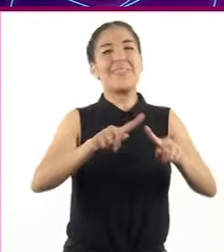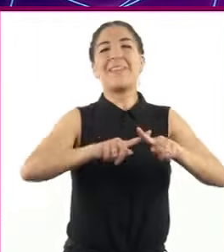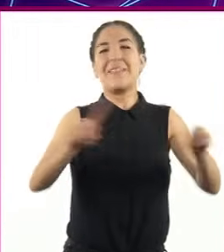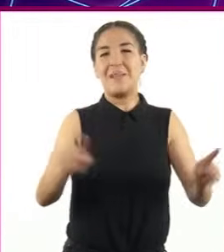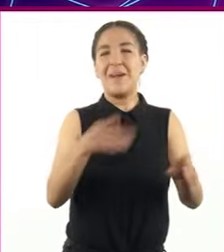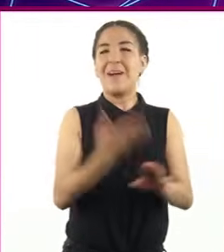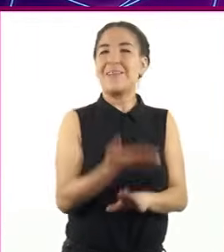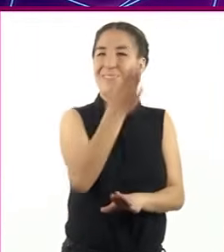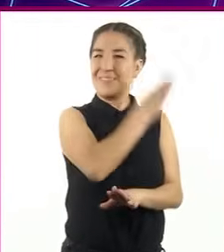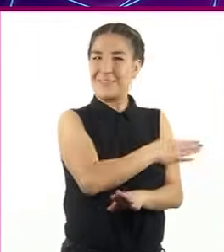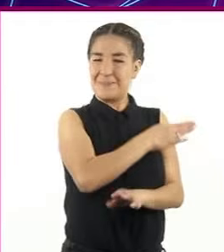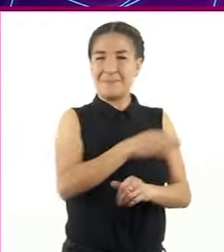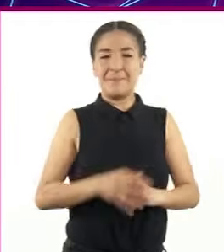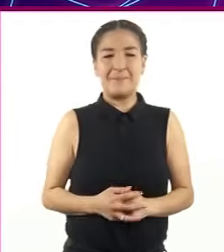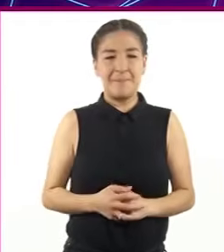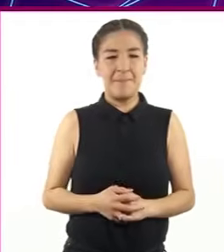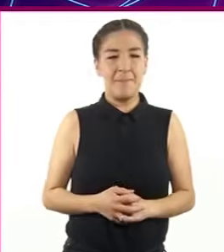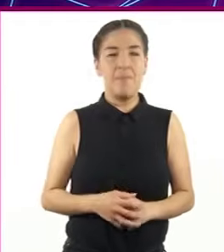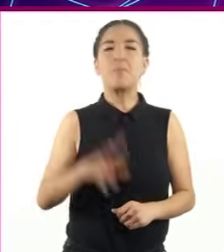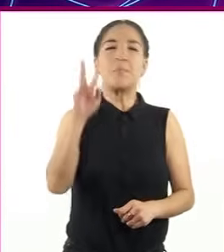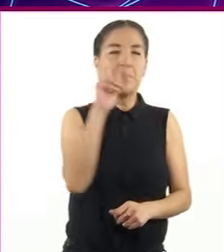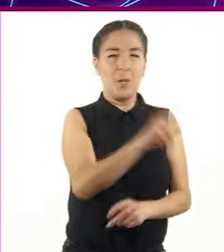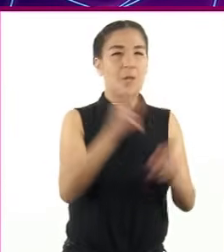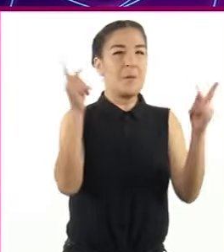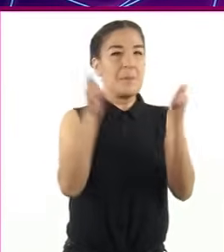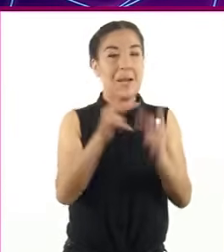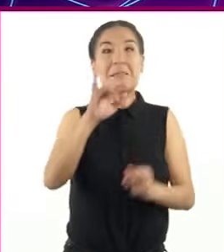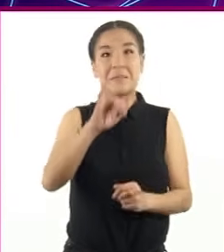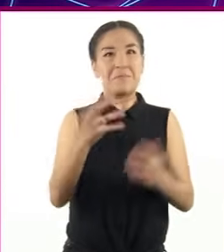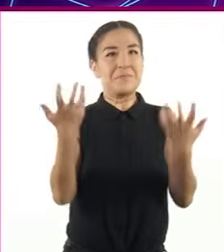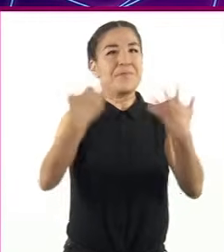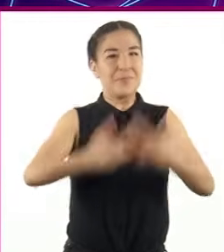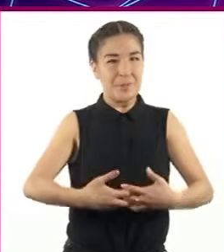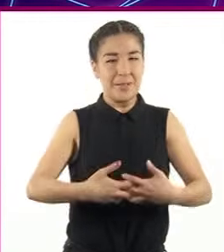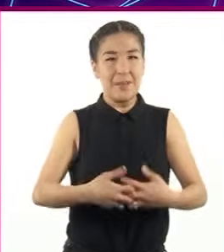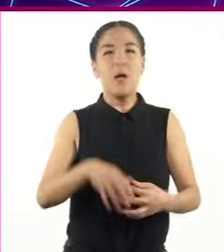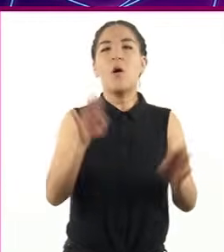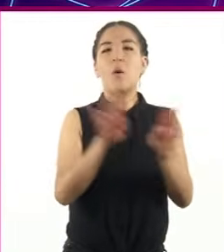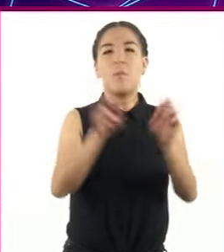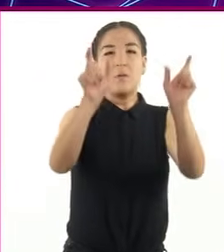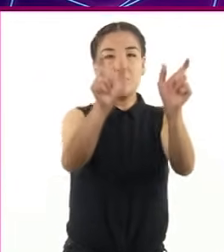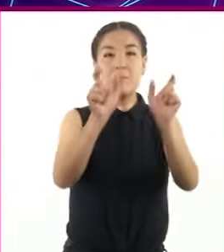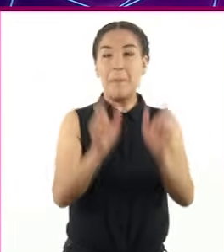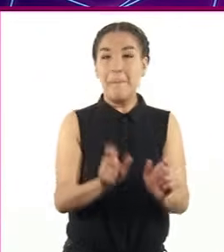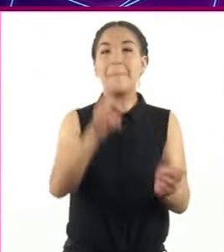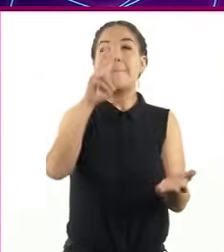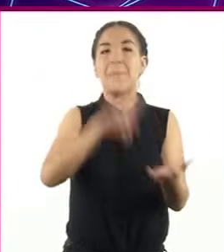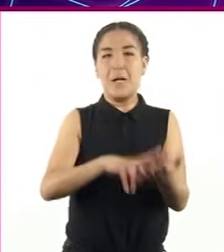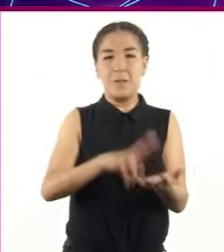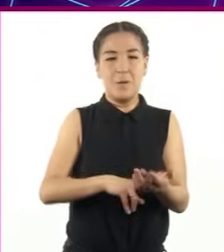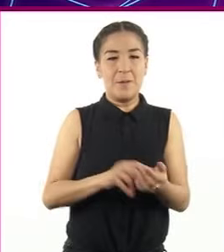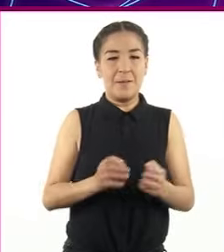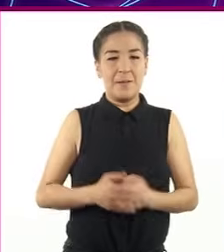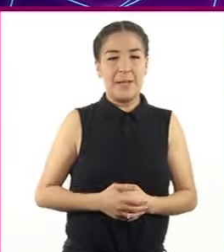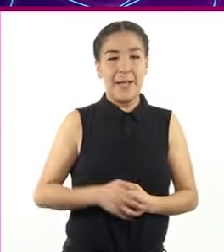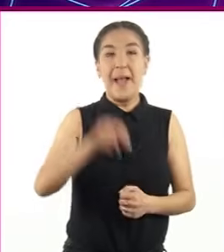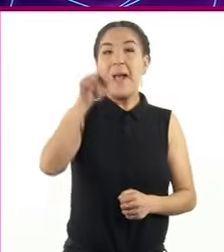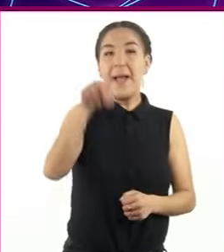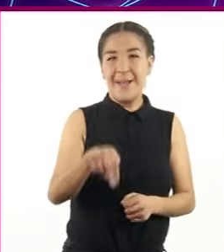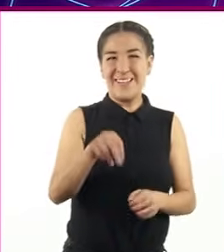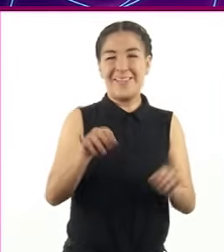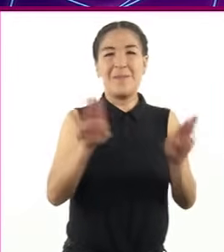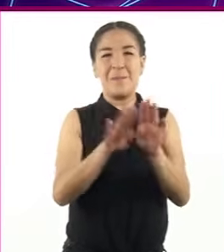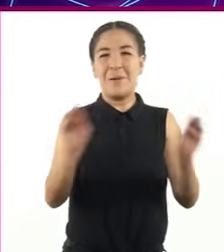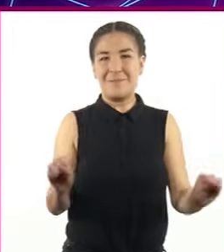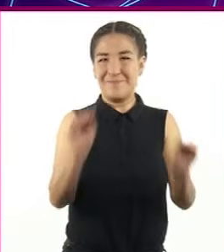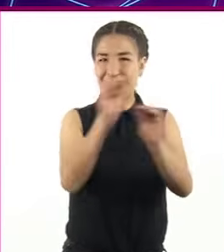la que obtuvimos previamente. Comprobemos si funciona. Si al sustituir los valores para n que ya utilizamos en la